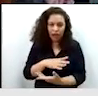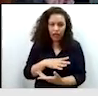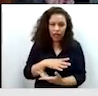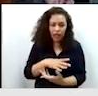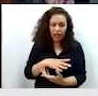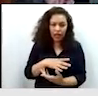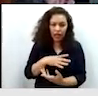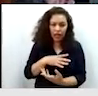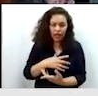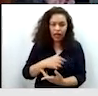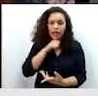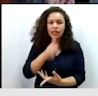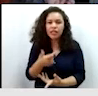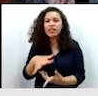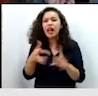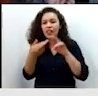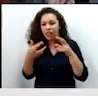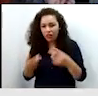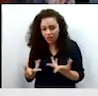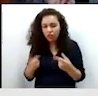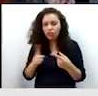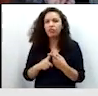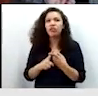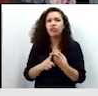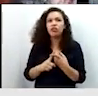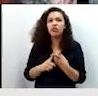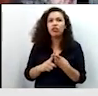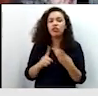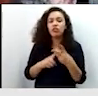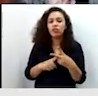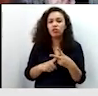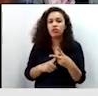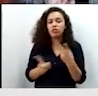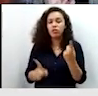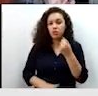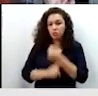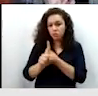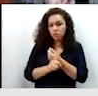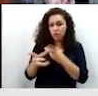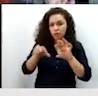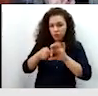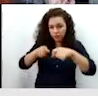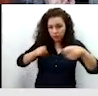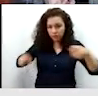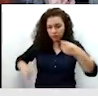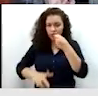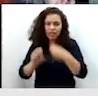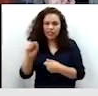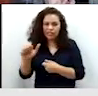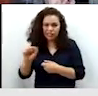sin corrosión, no empiecen con problemas de daño en las mangueras por las sales,